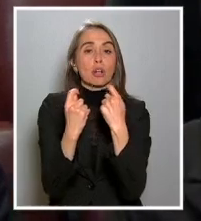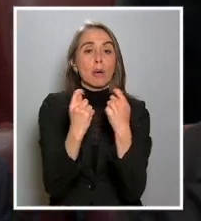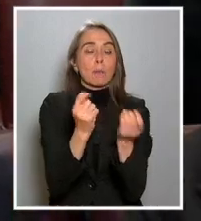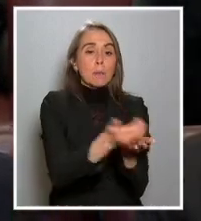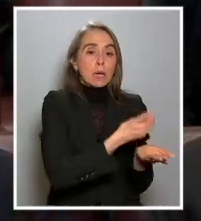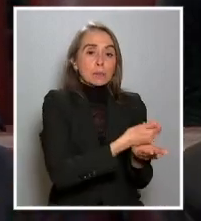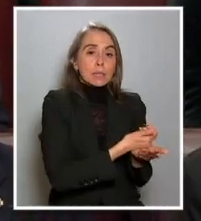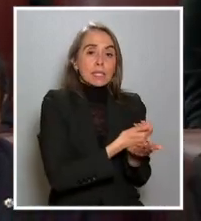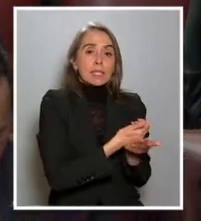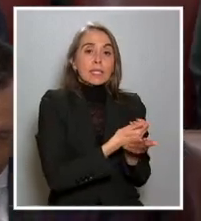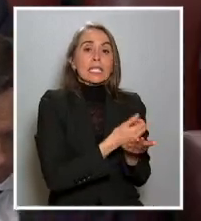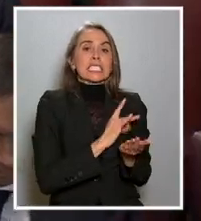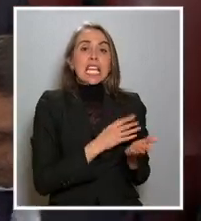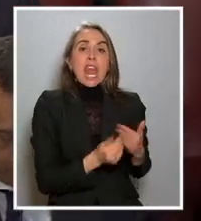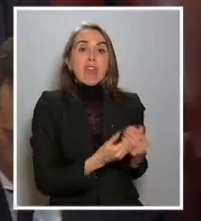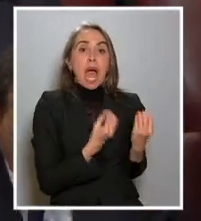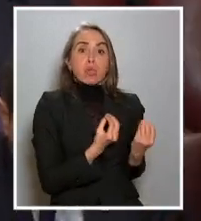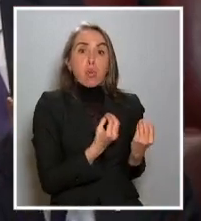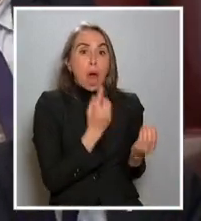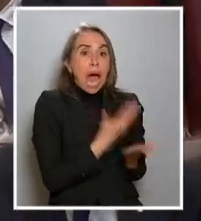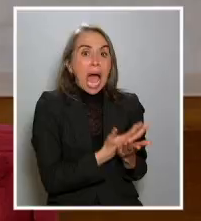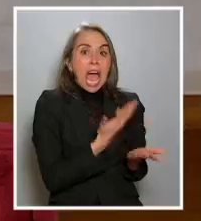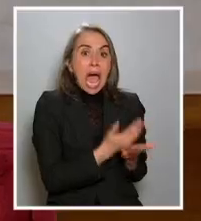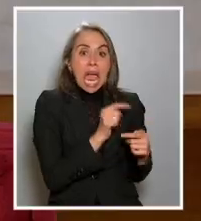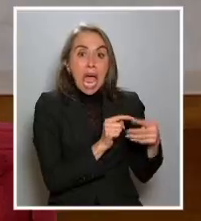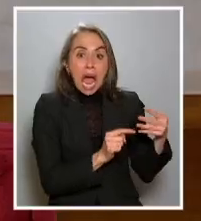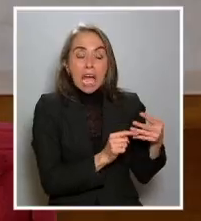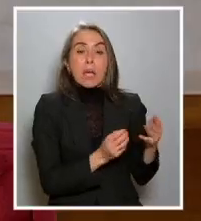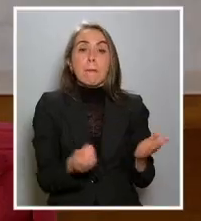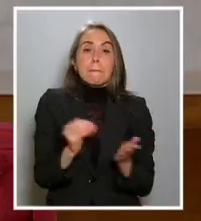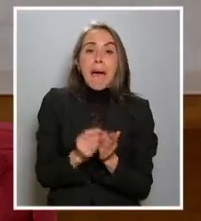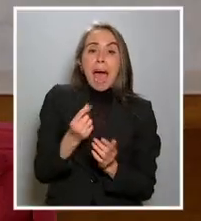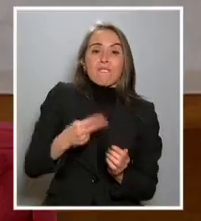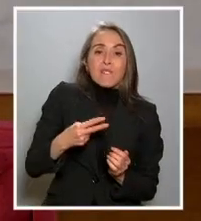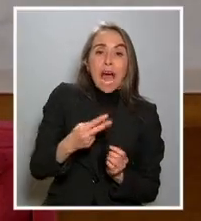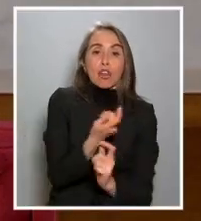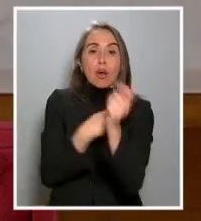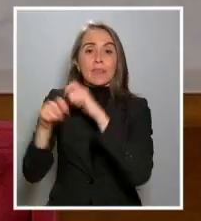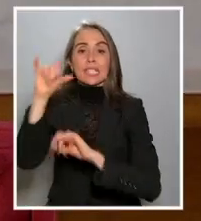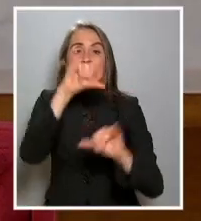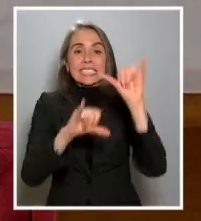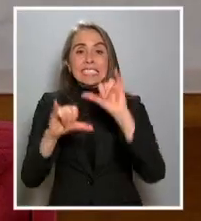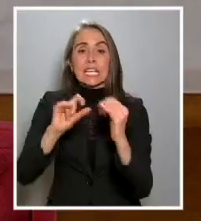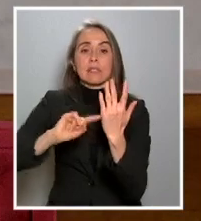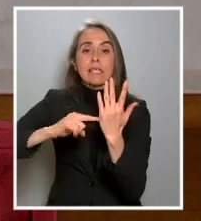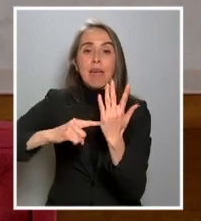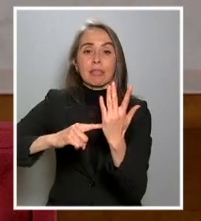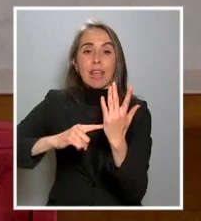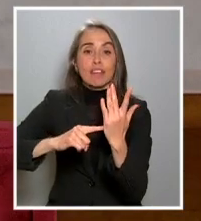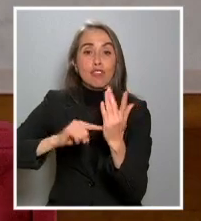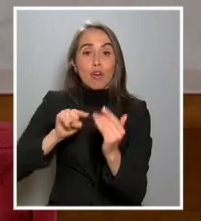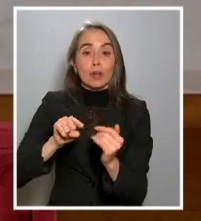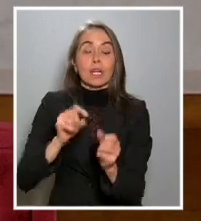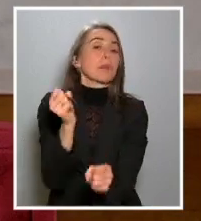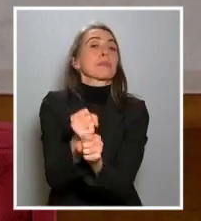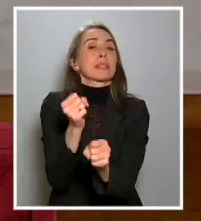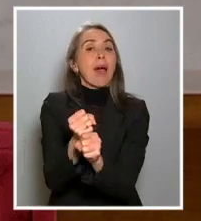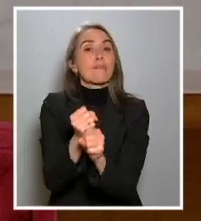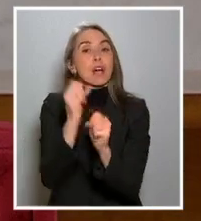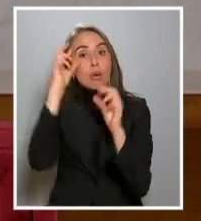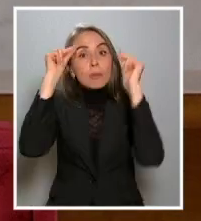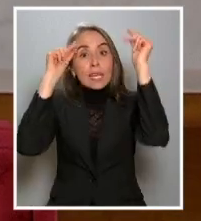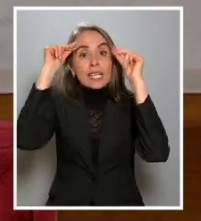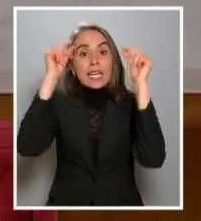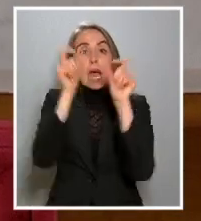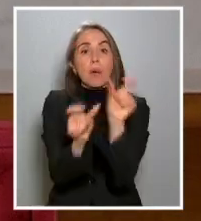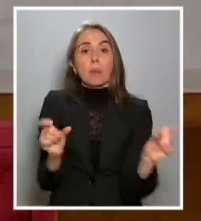beneficios que nos otorgan nuestras condiciones naturales para crear mayor valor agregado mediante la ciencia y la tecnología en el trabajo creativo